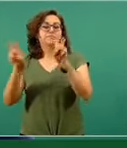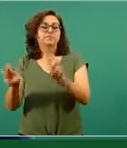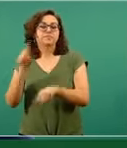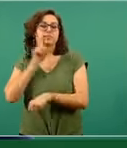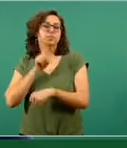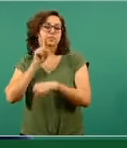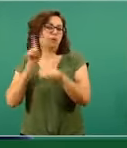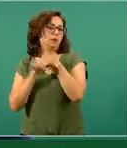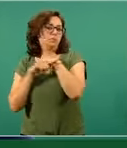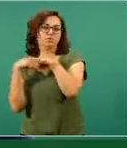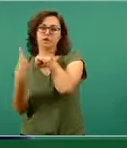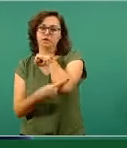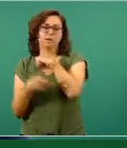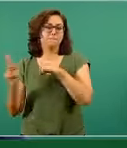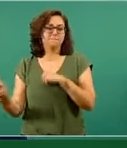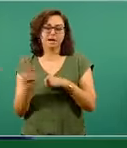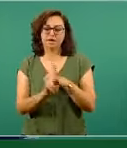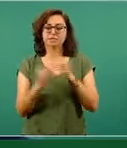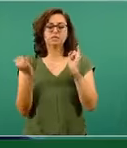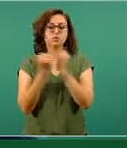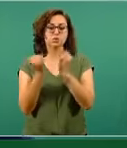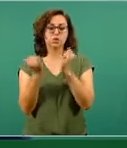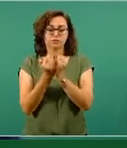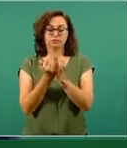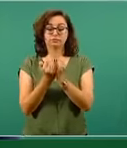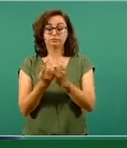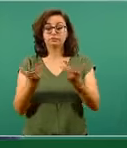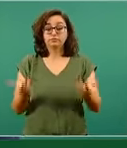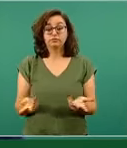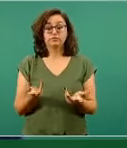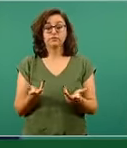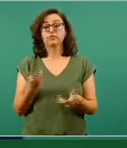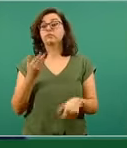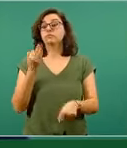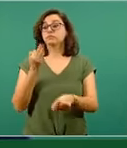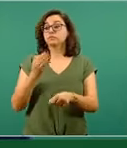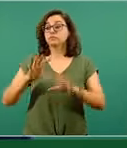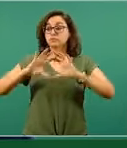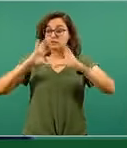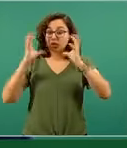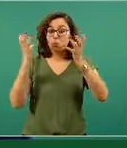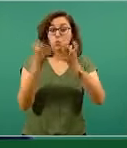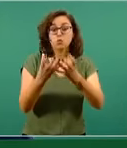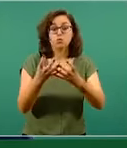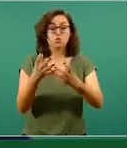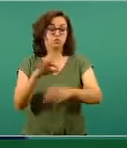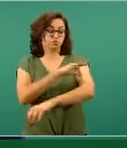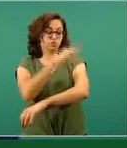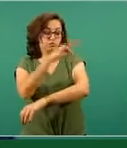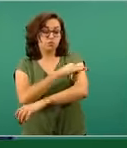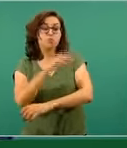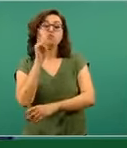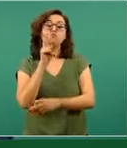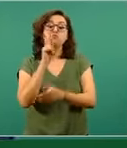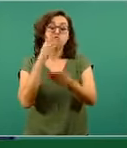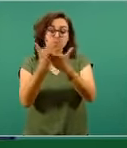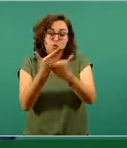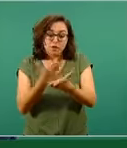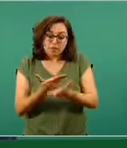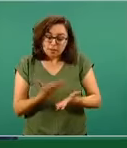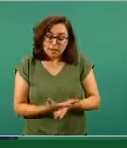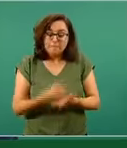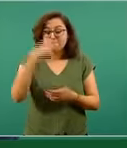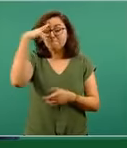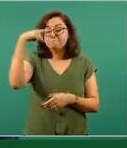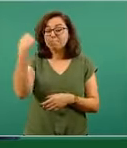las mujeres embarazadas, no existe o no existía en el mundo entero evidencia científica sobre la seguridad